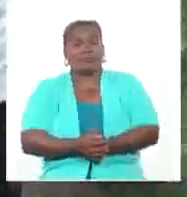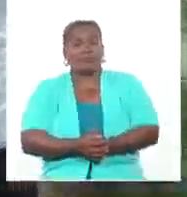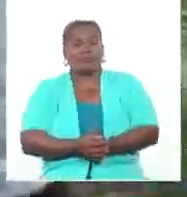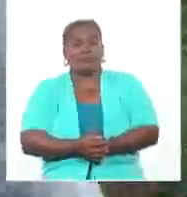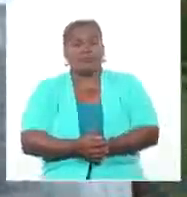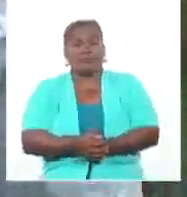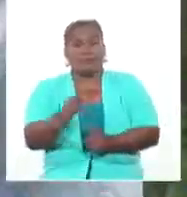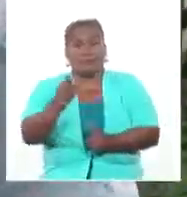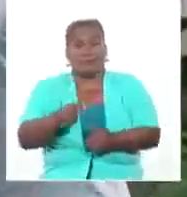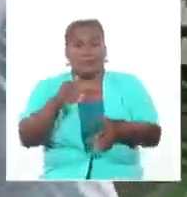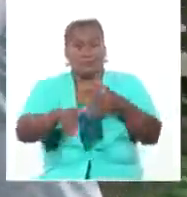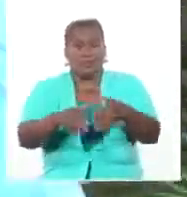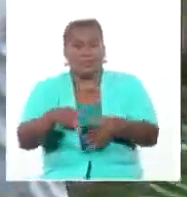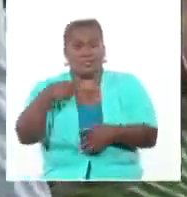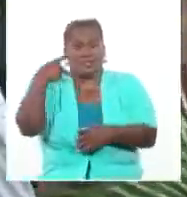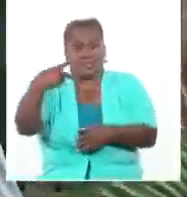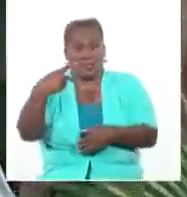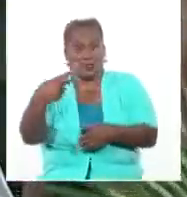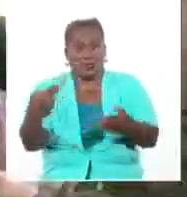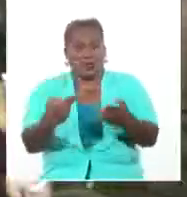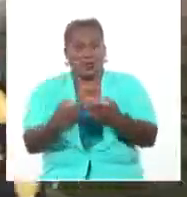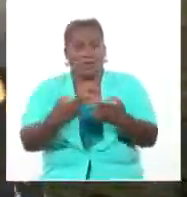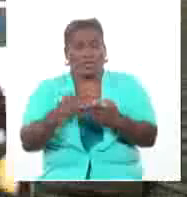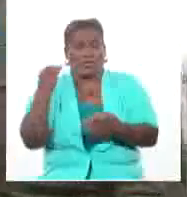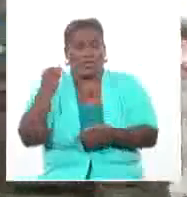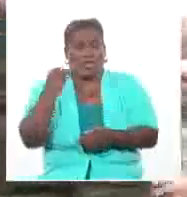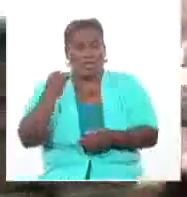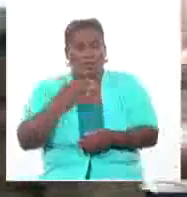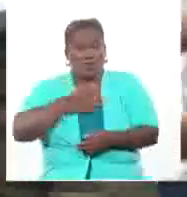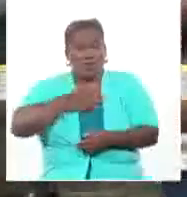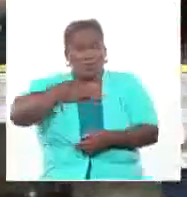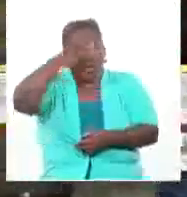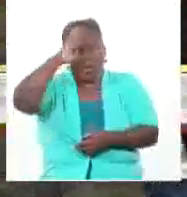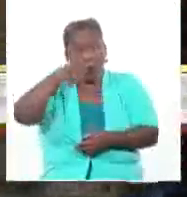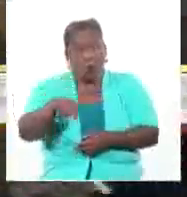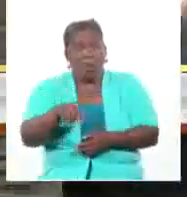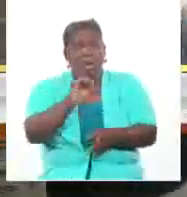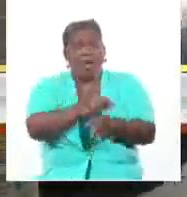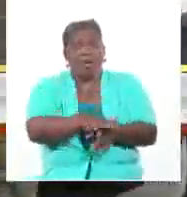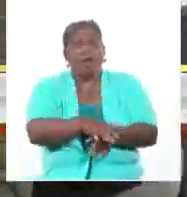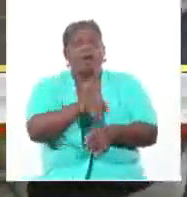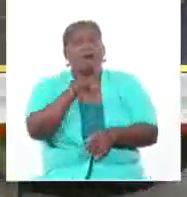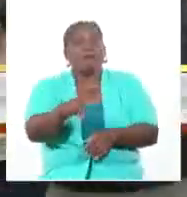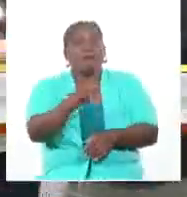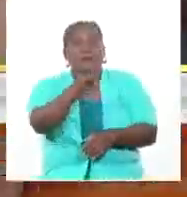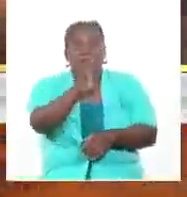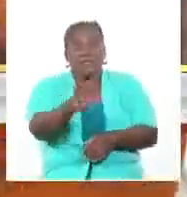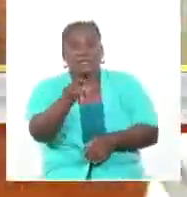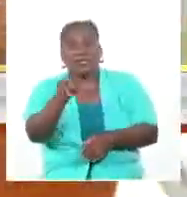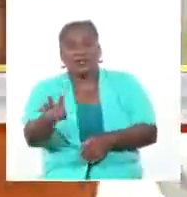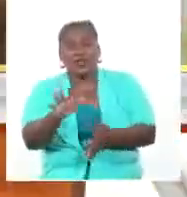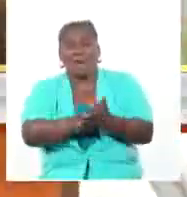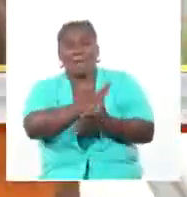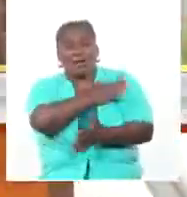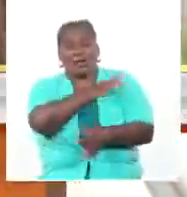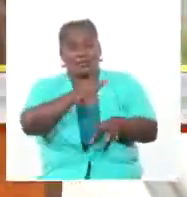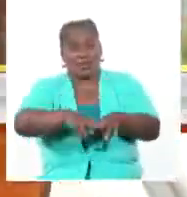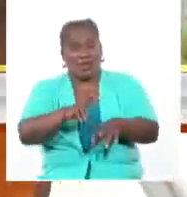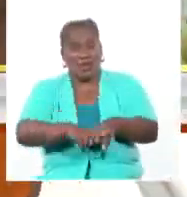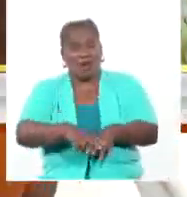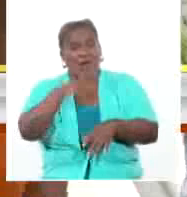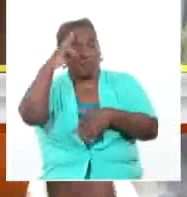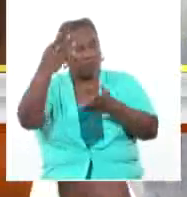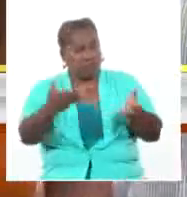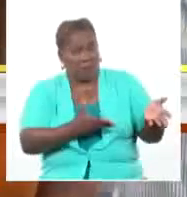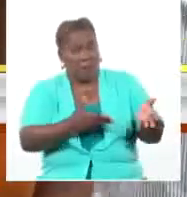Los asistentes al segundo coloquio internacional Patria, que sesionó los días 13 y 14 de marzo en La Habana, fueron recibidos en el Palacio de